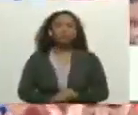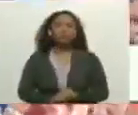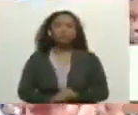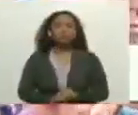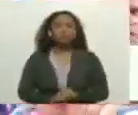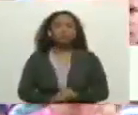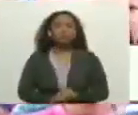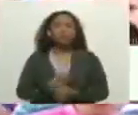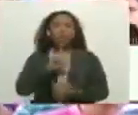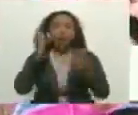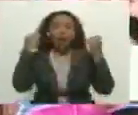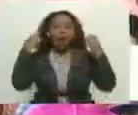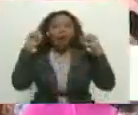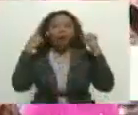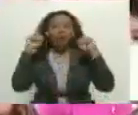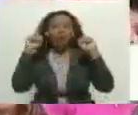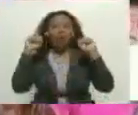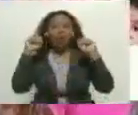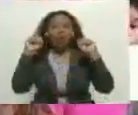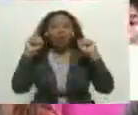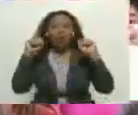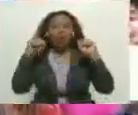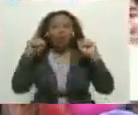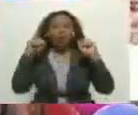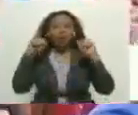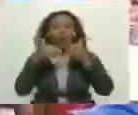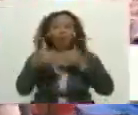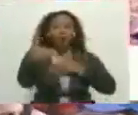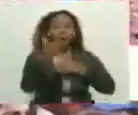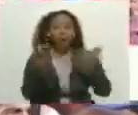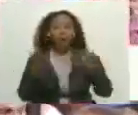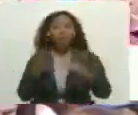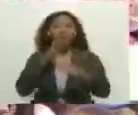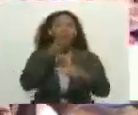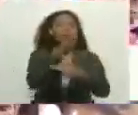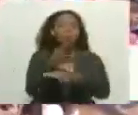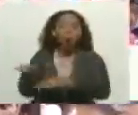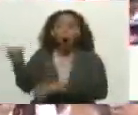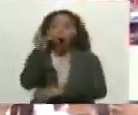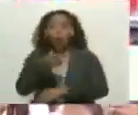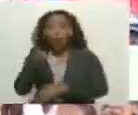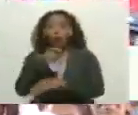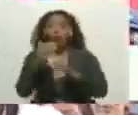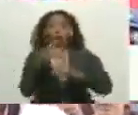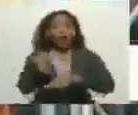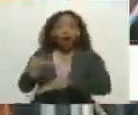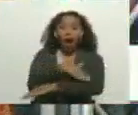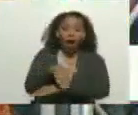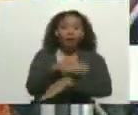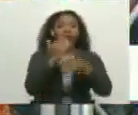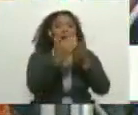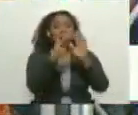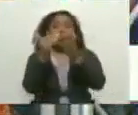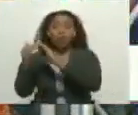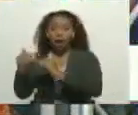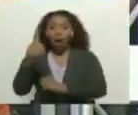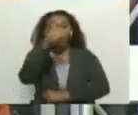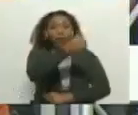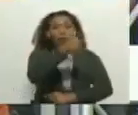ejercicio de amplitud, y vamos a buscar en cada calle, en cada comunidad, en